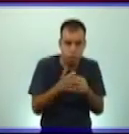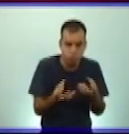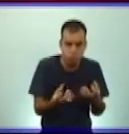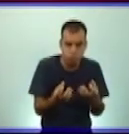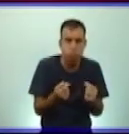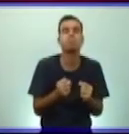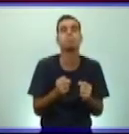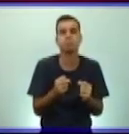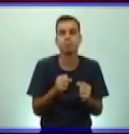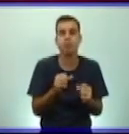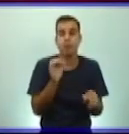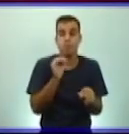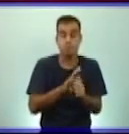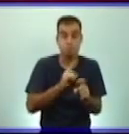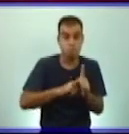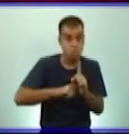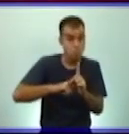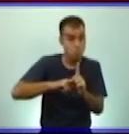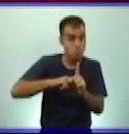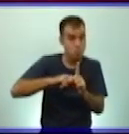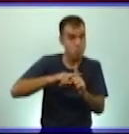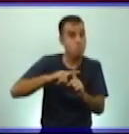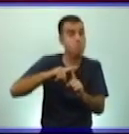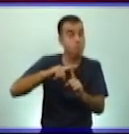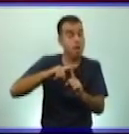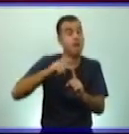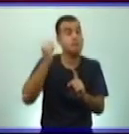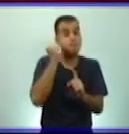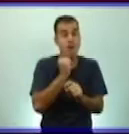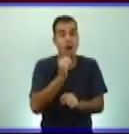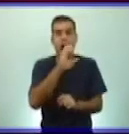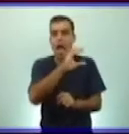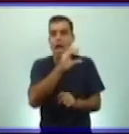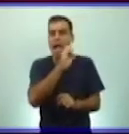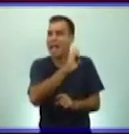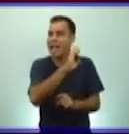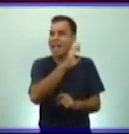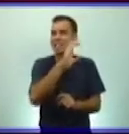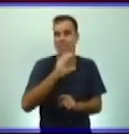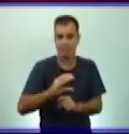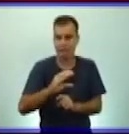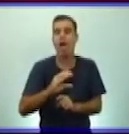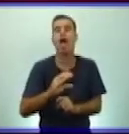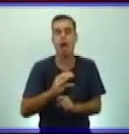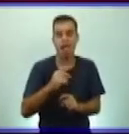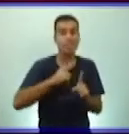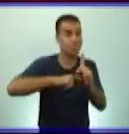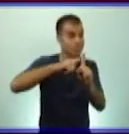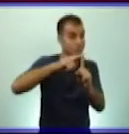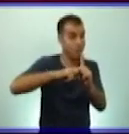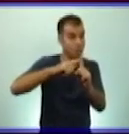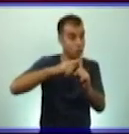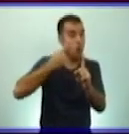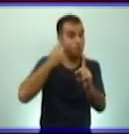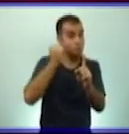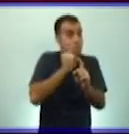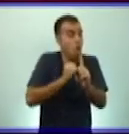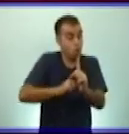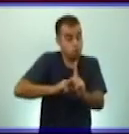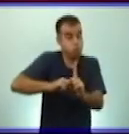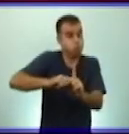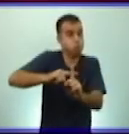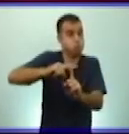a medida que va aumentando, aumenta la energía cinética y aumenta también la temperatura del cuerpo, pero también aumentan